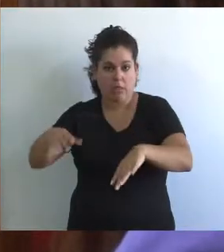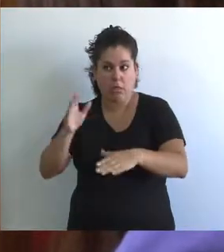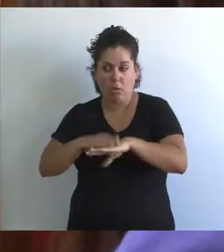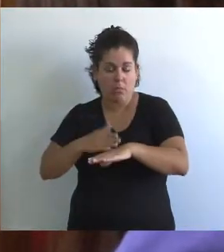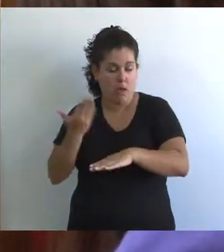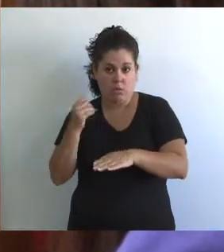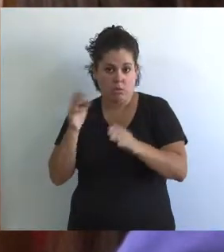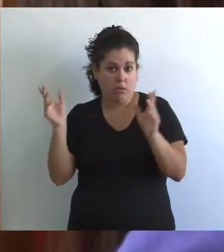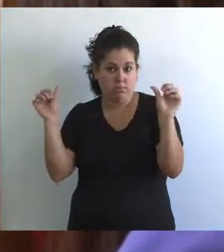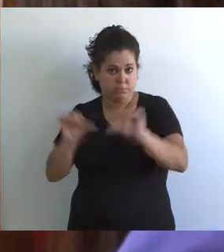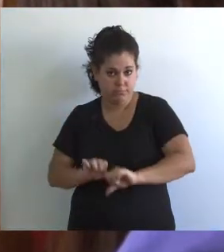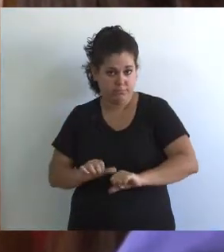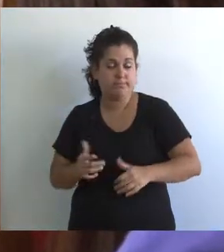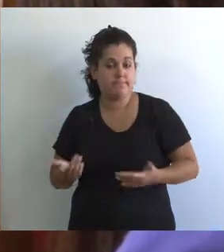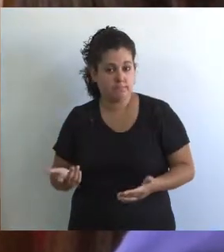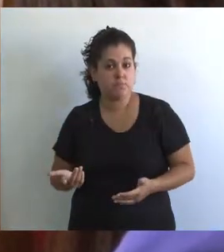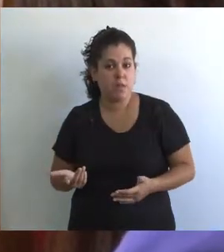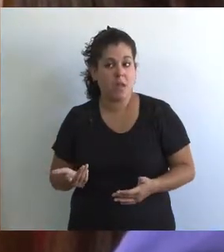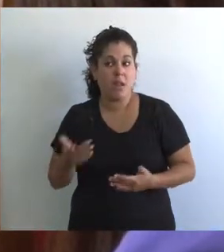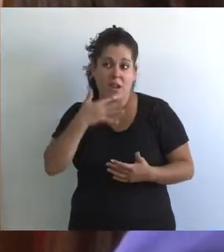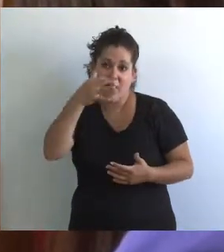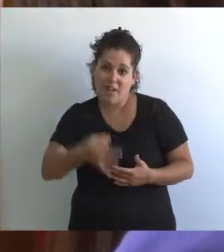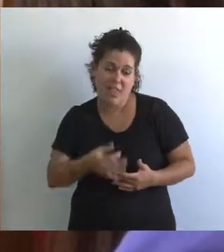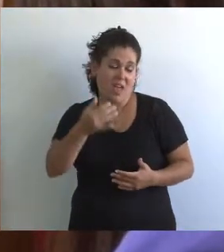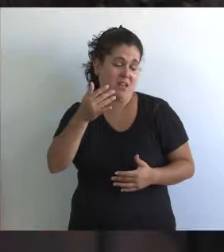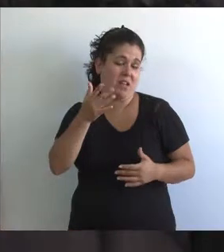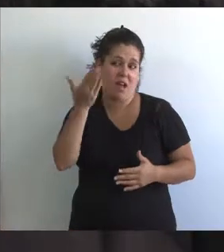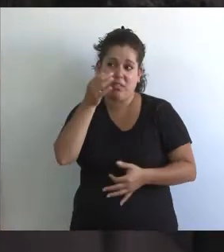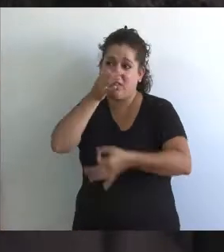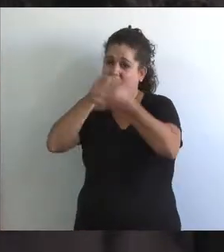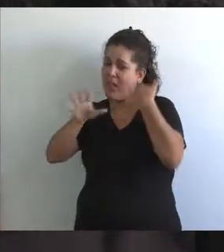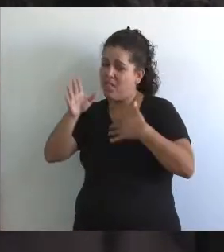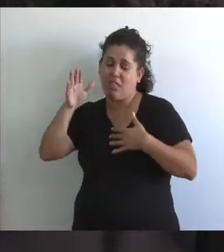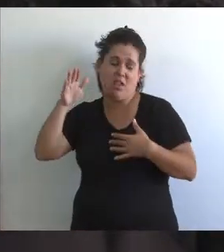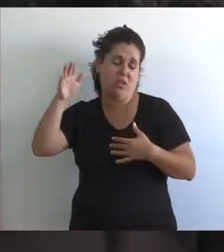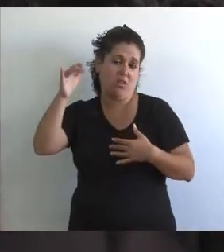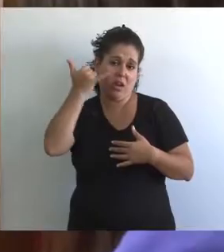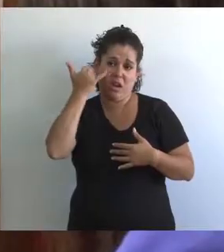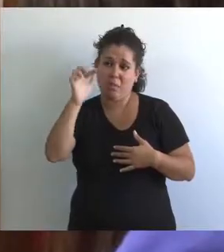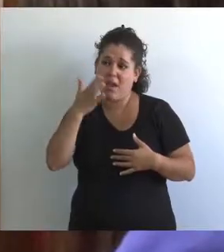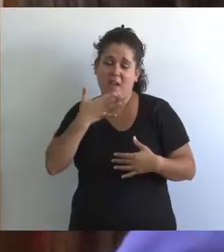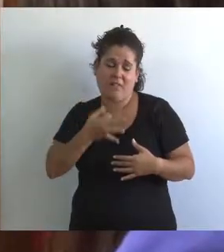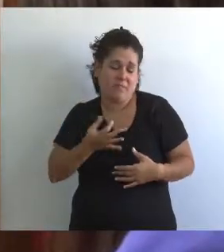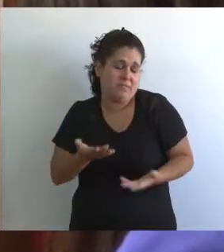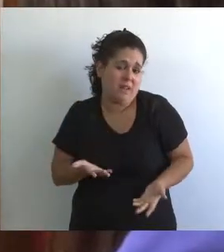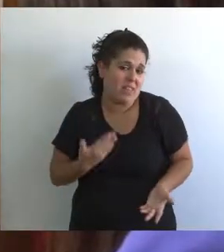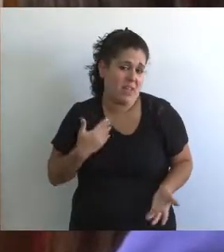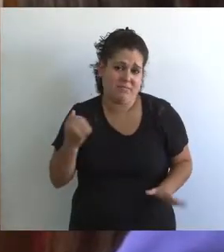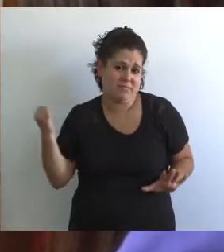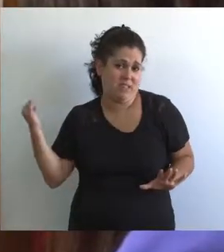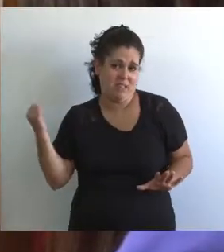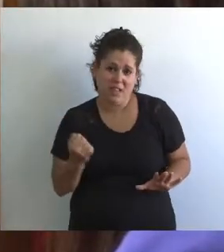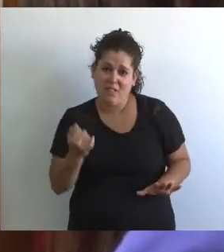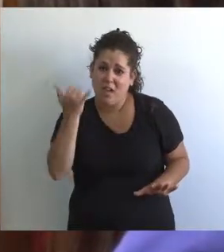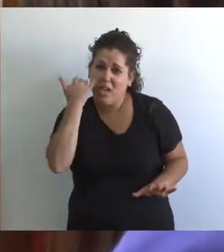derechos jubilatorios. En un punto las privatizaciones fueron un genocidio social, un genocidio laboral. YPF